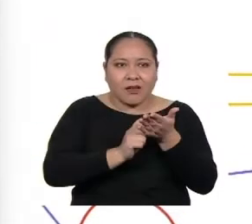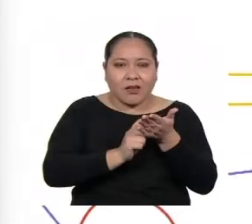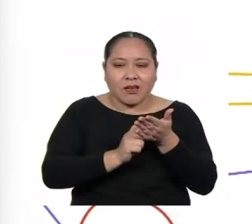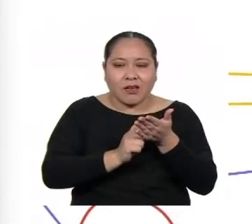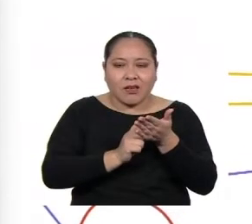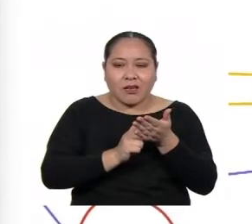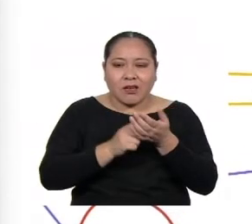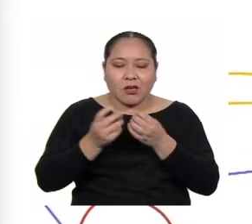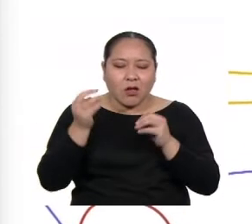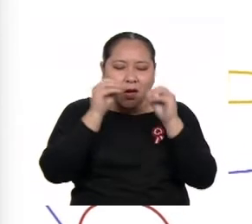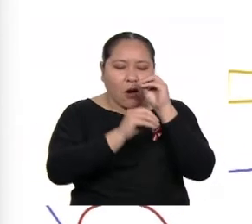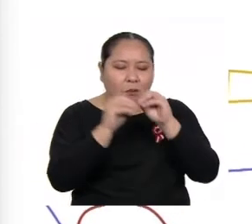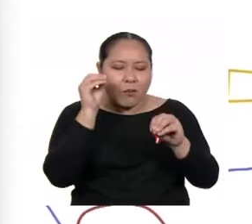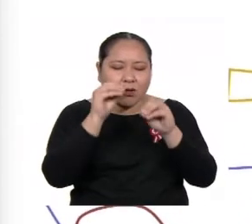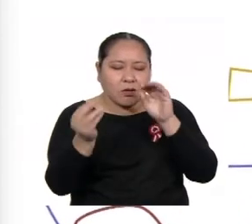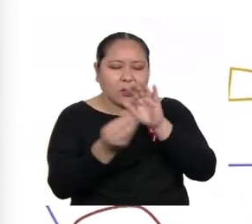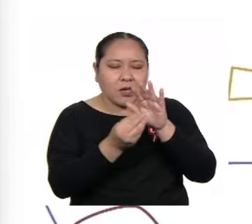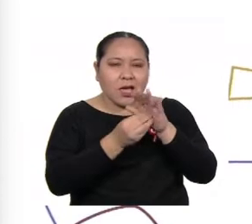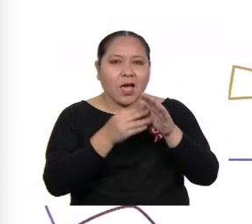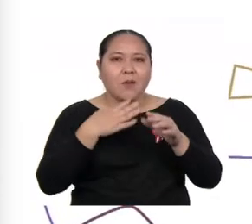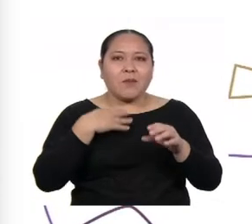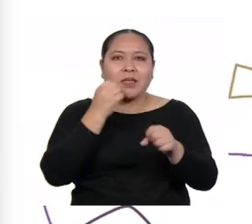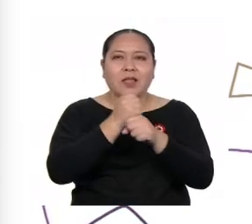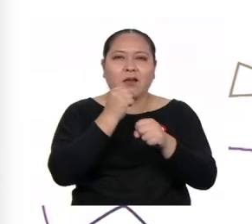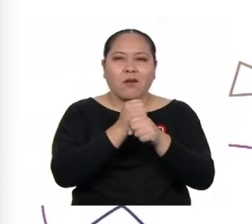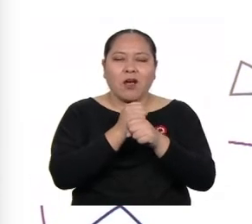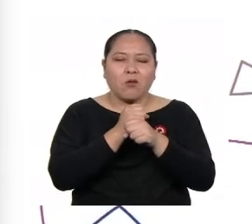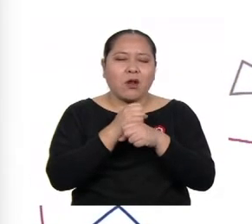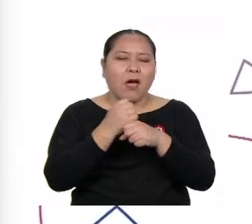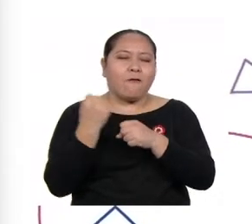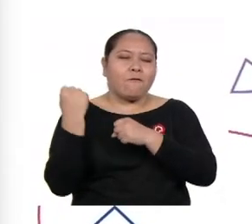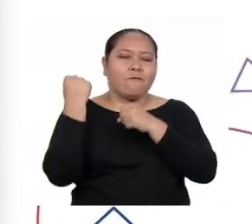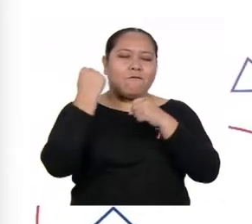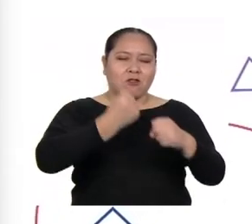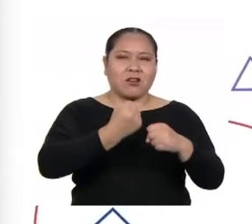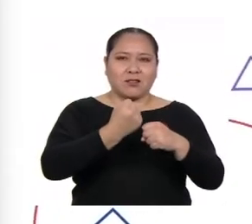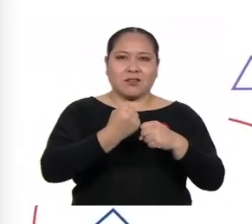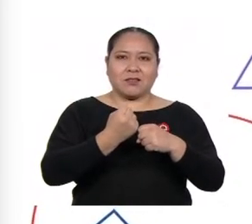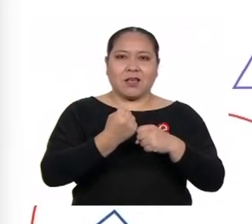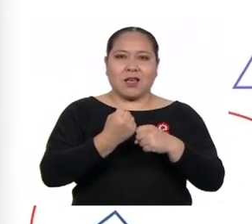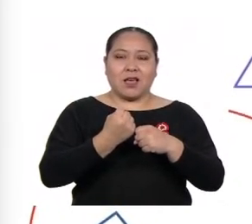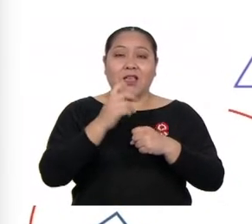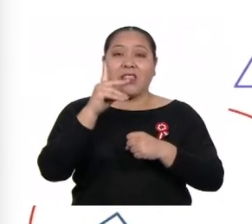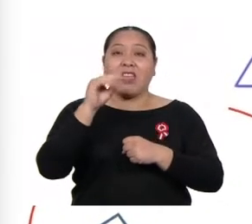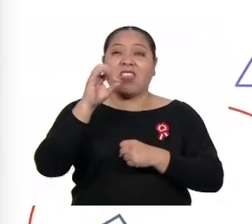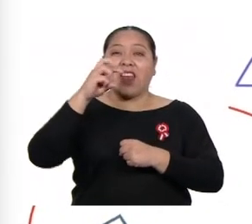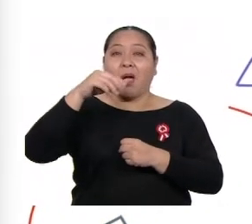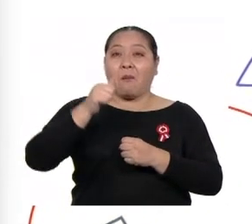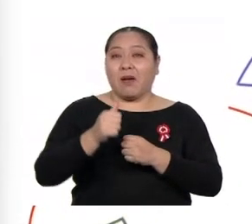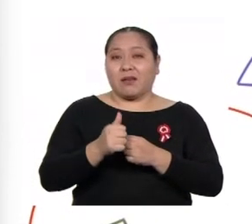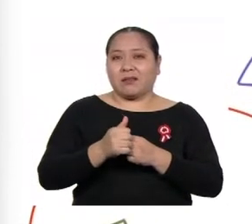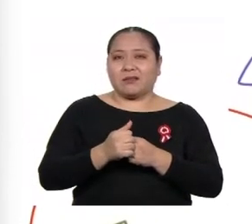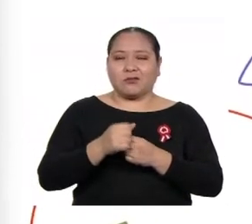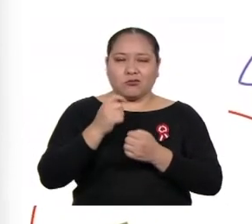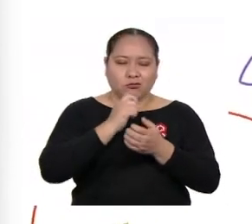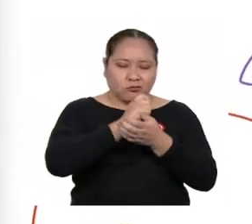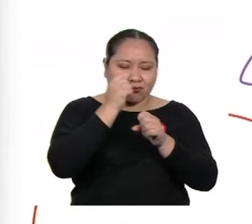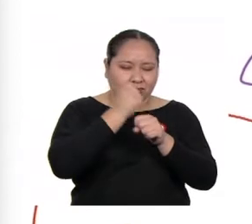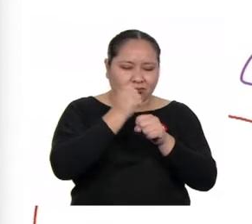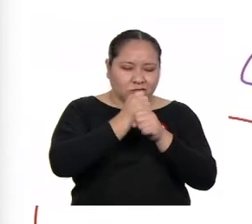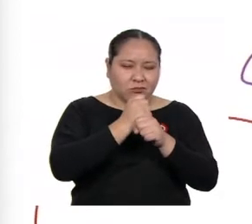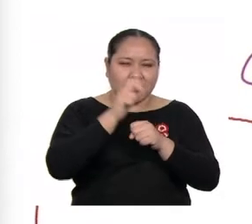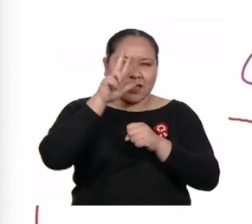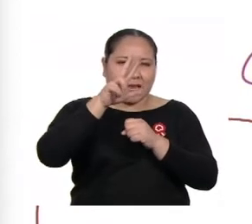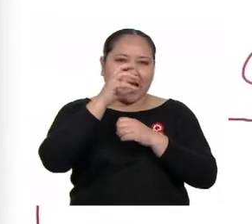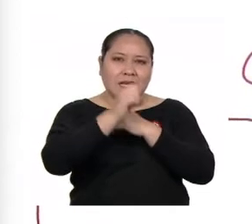iba dando a mi trabajo una intensidad dramática que no tenía al principio. Trabajé 3